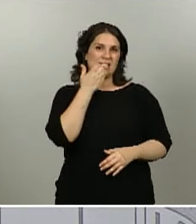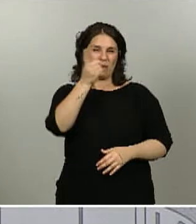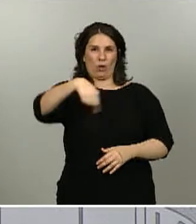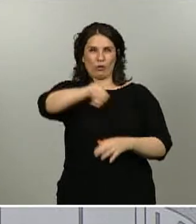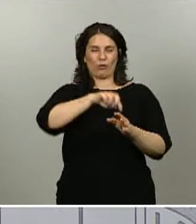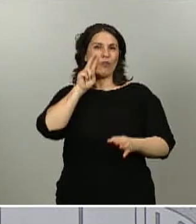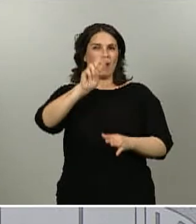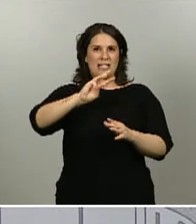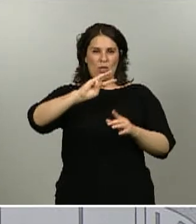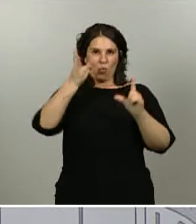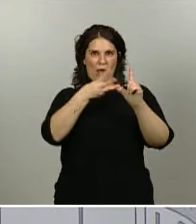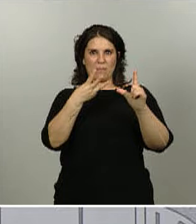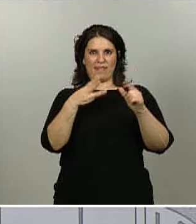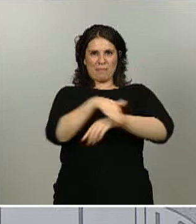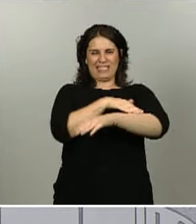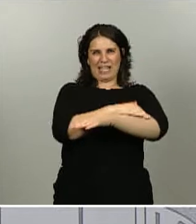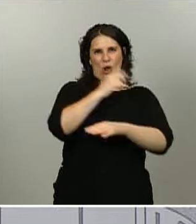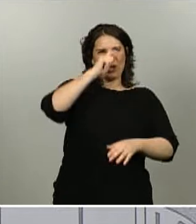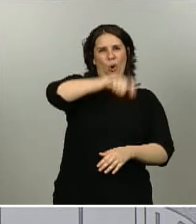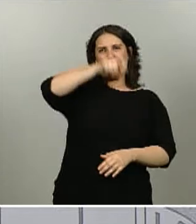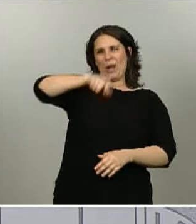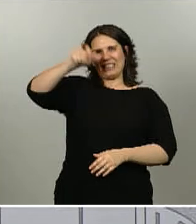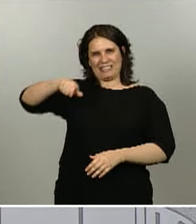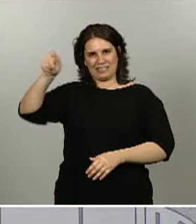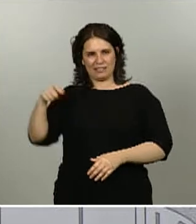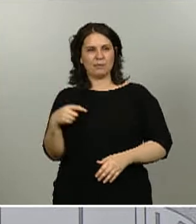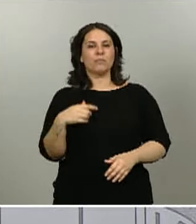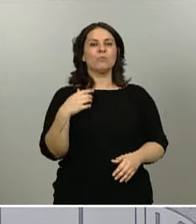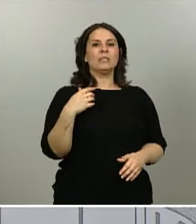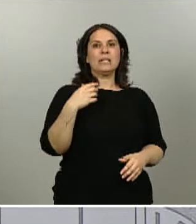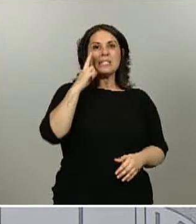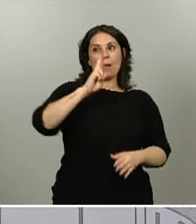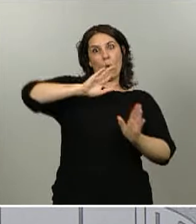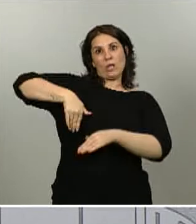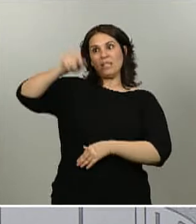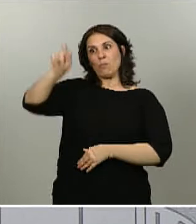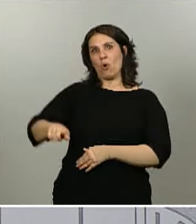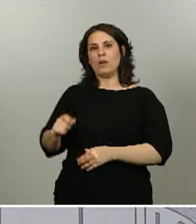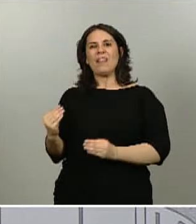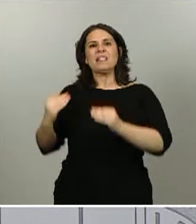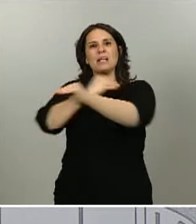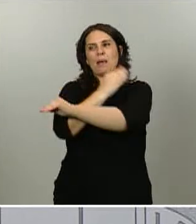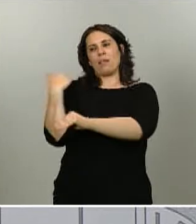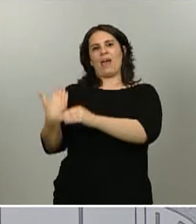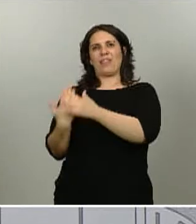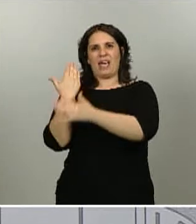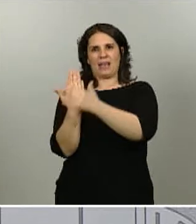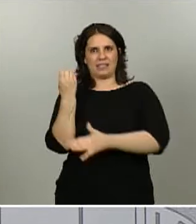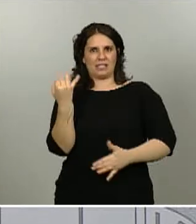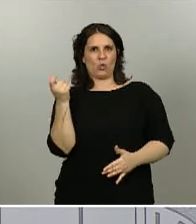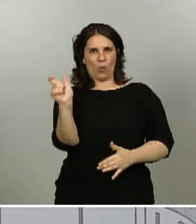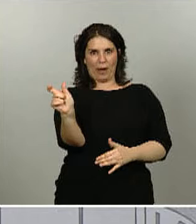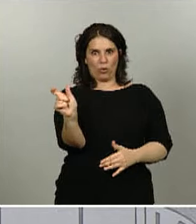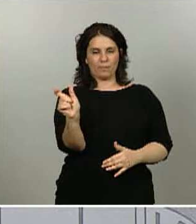web del Ministerio, verán que hay una discrepancia con los datos de días previos. Exactamente es de alrededor